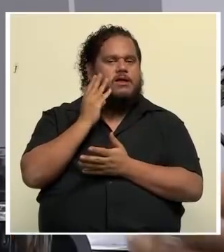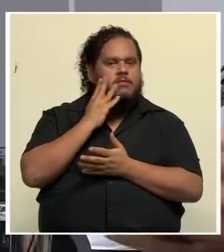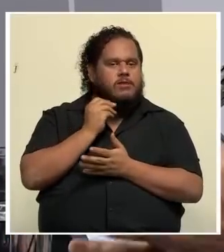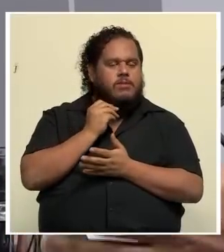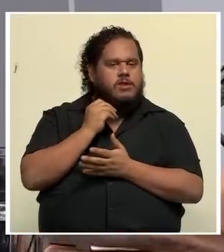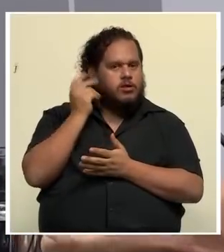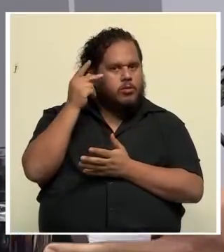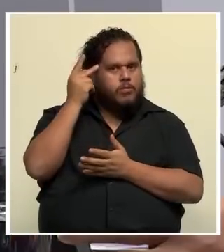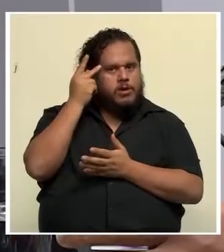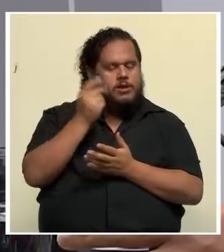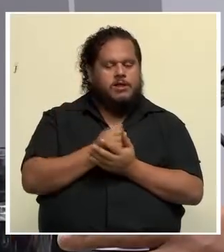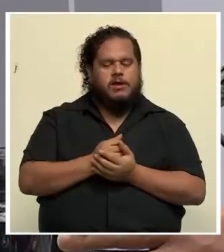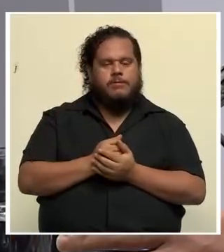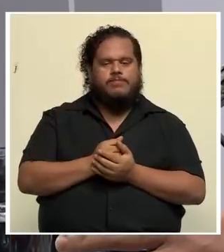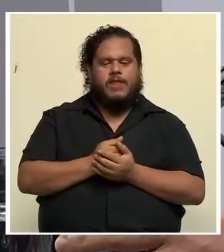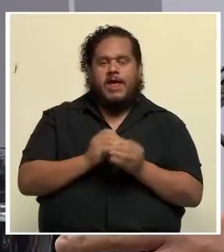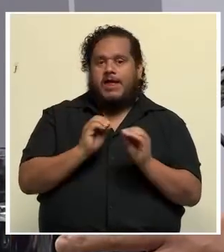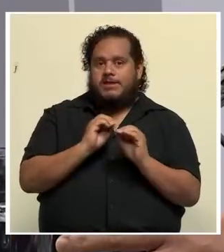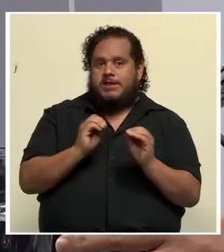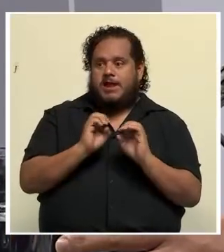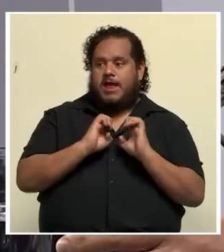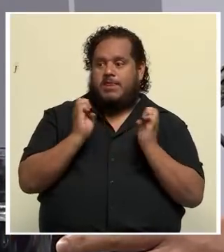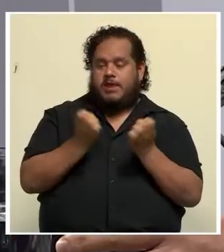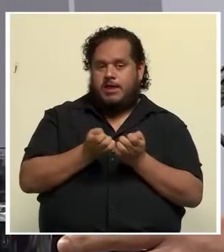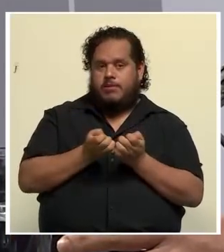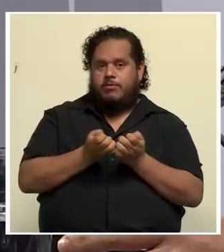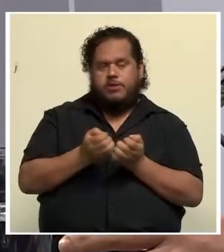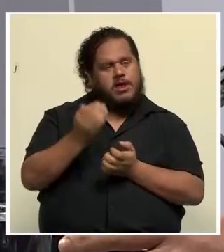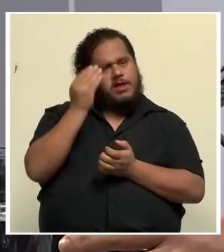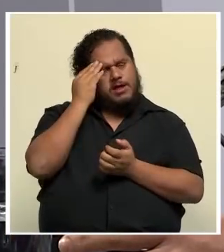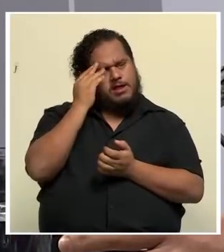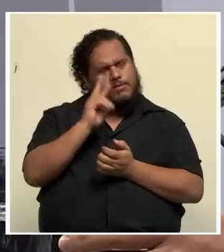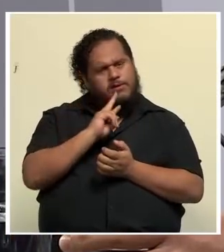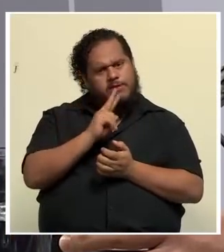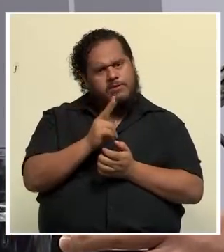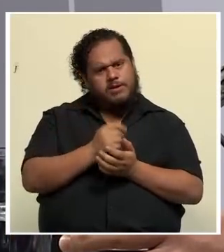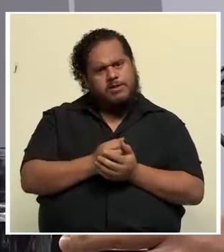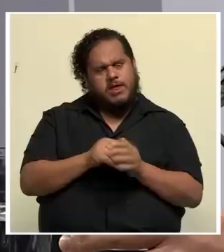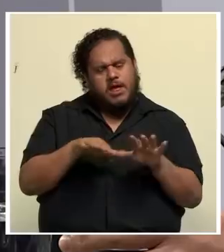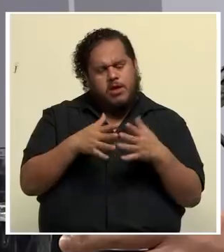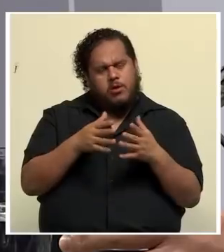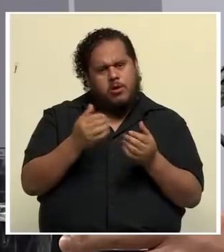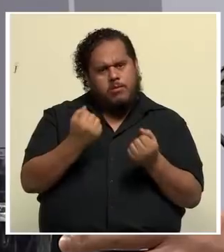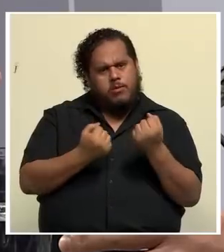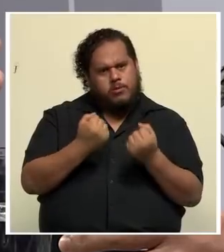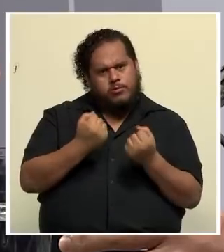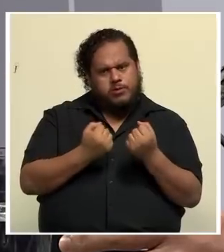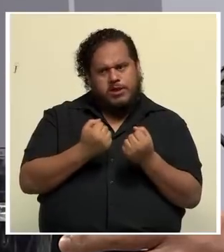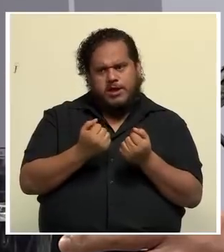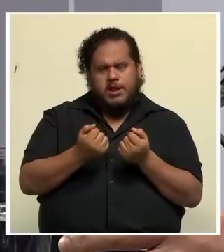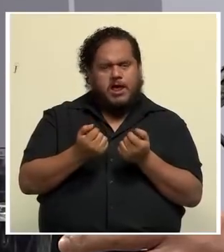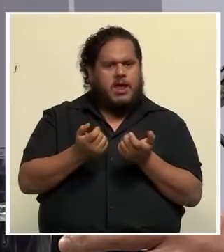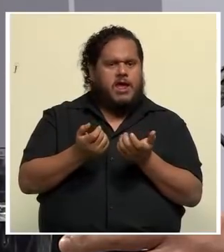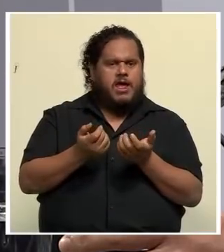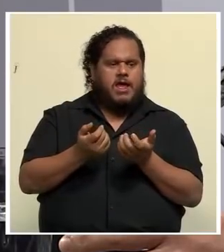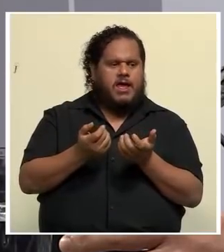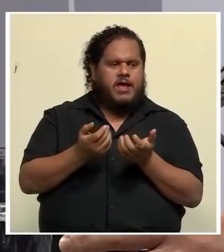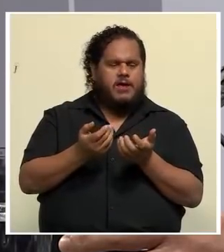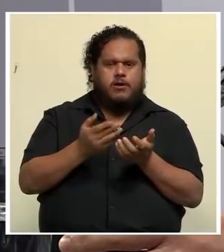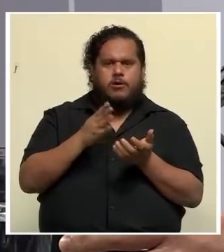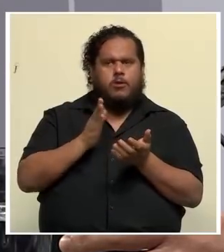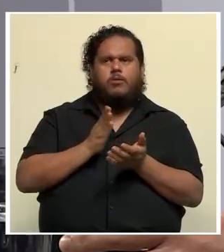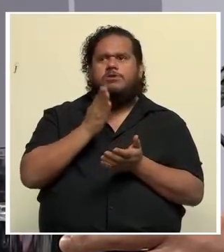experimentación política, sin equipos que sepan realmente cómo conducir, manejar, llegar a